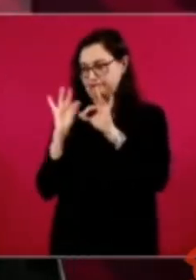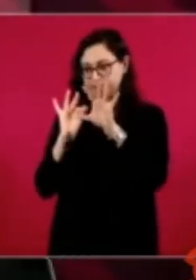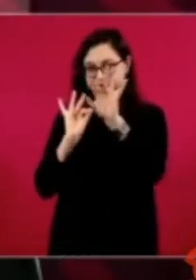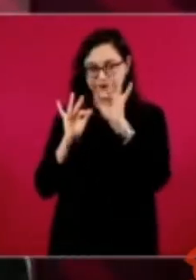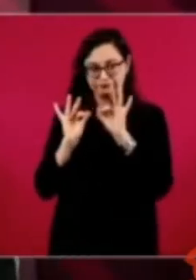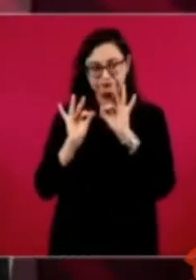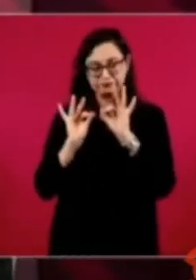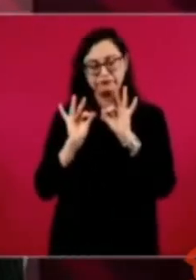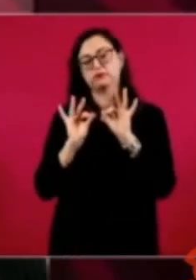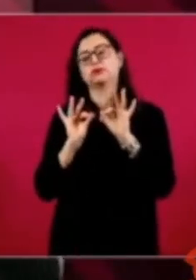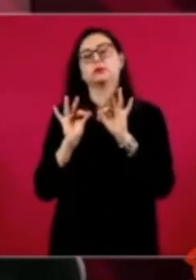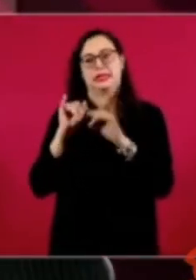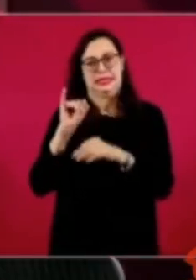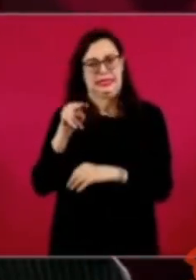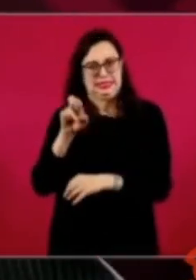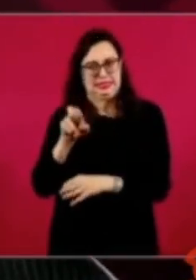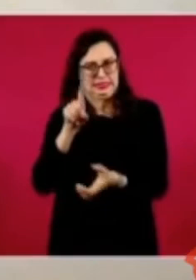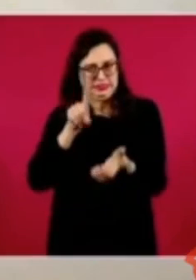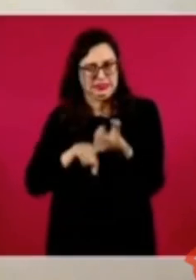Lorenzo Córdoba,